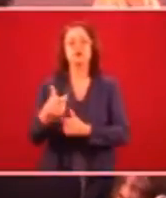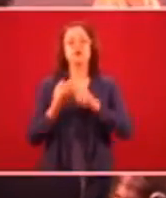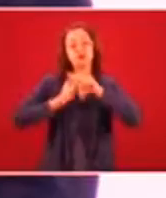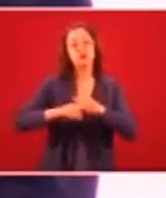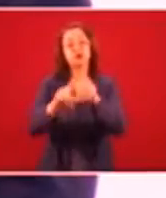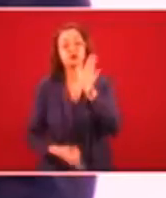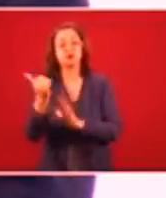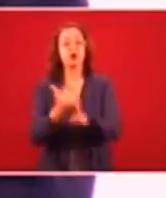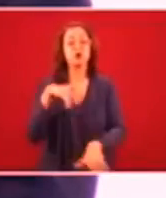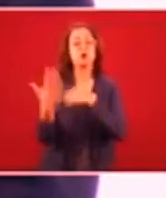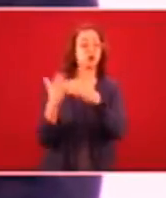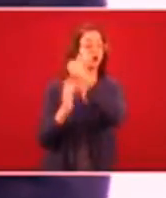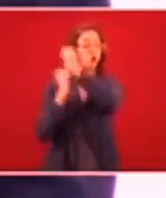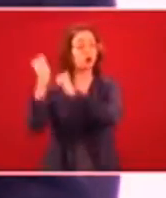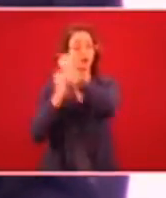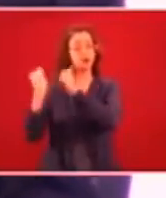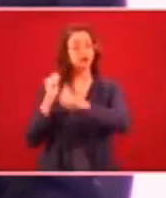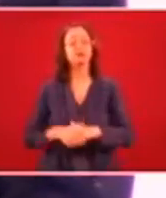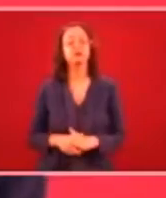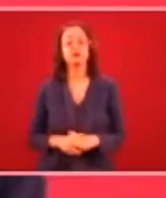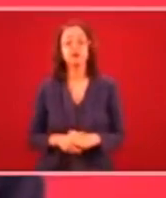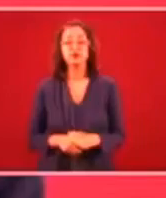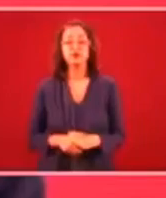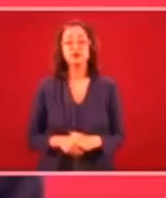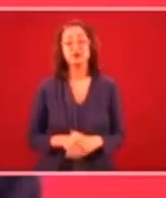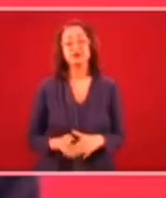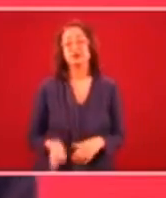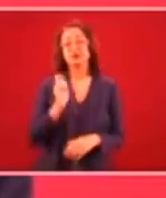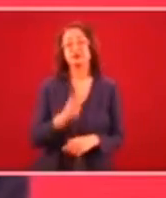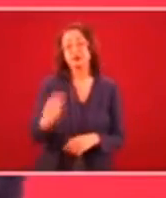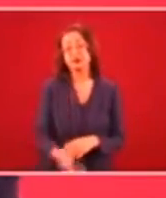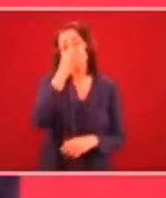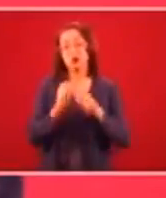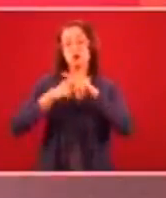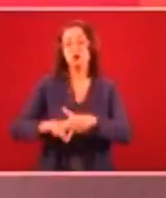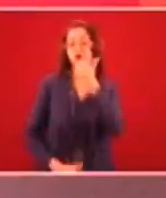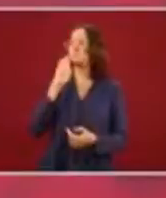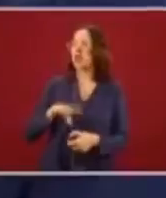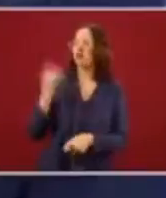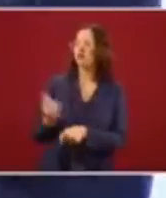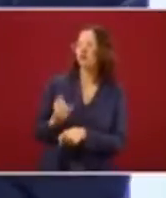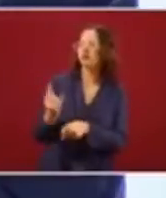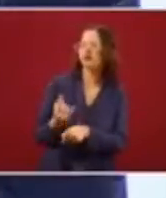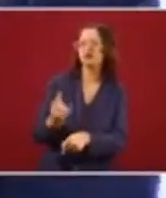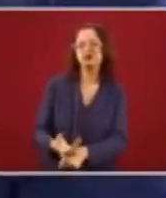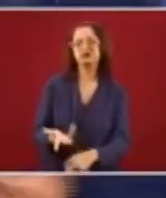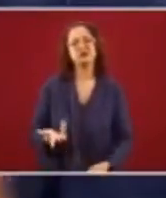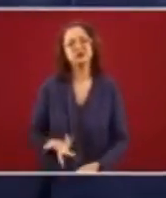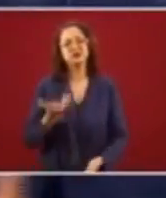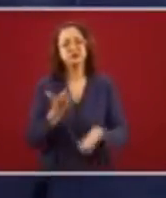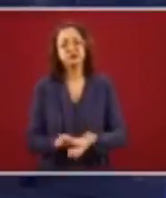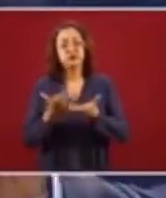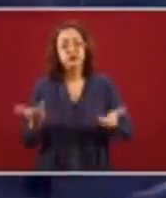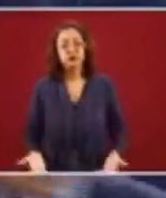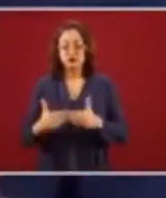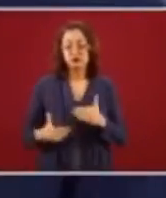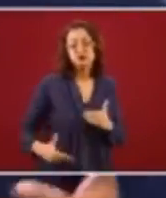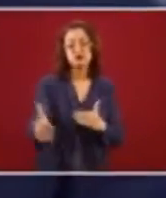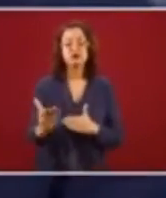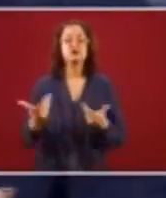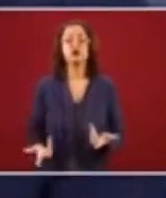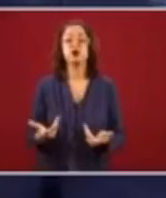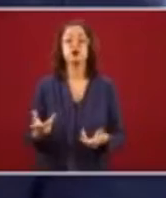abril. O sea, ya estamos por lanzar las licitaciones definitivas. Ahora la ventaja es que todo